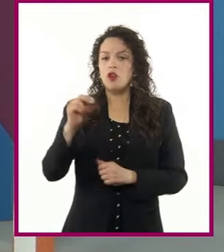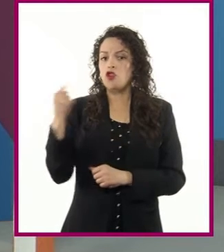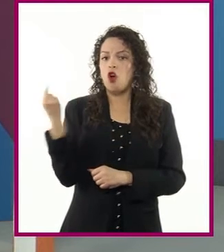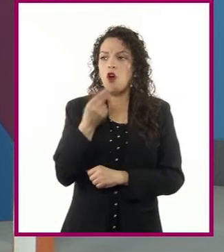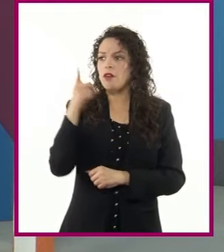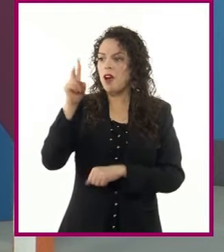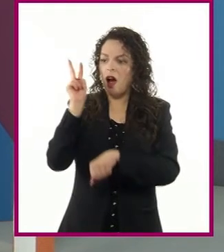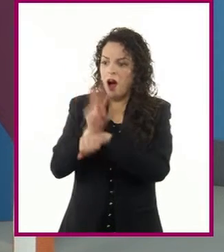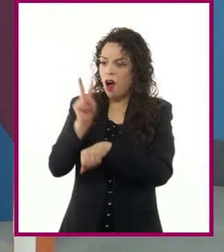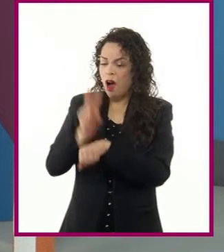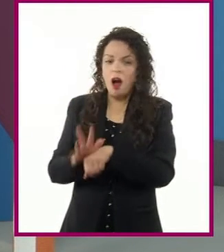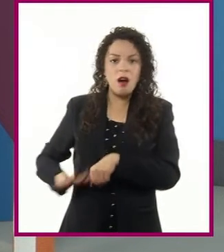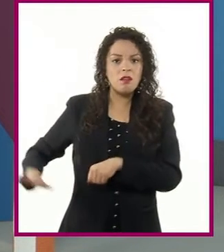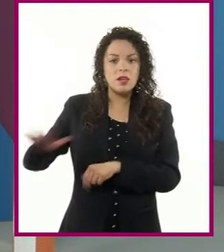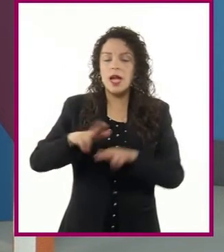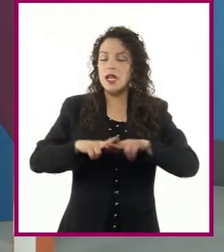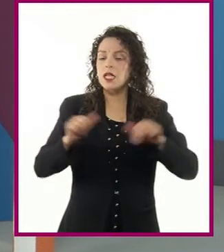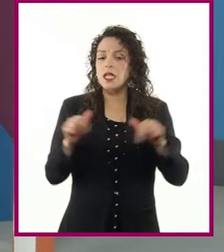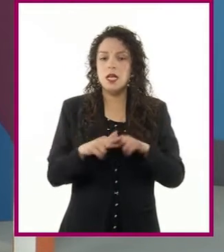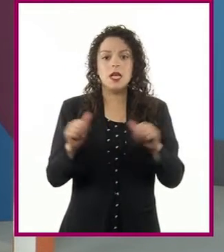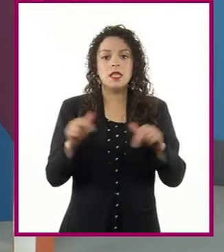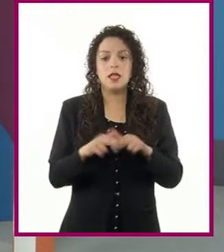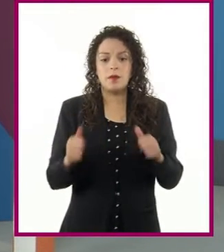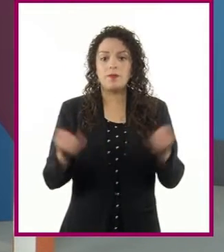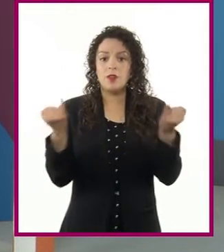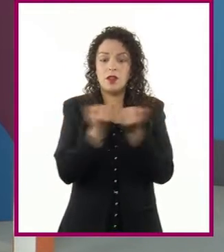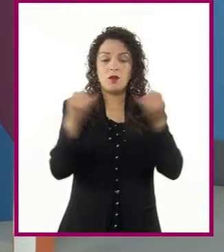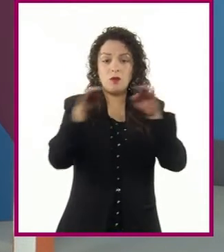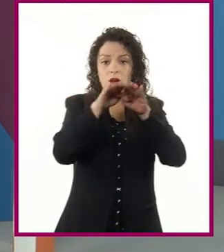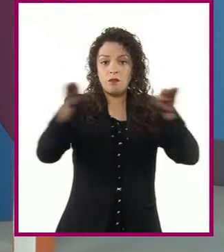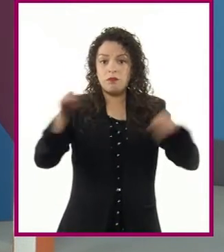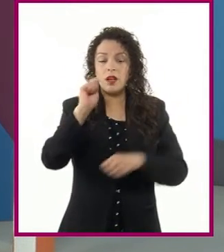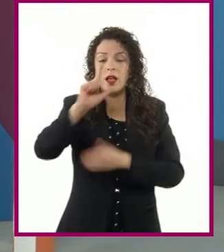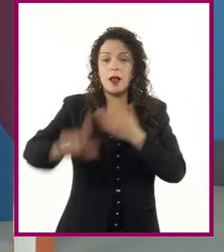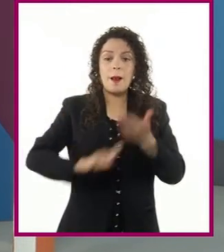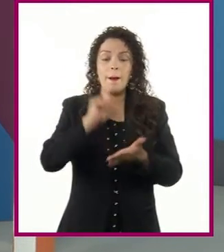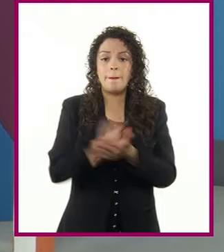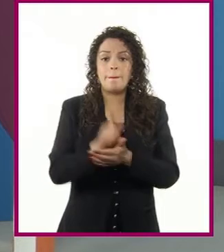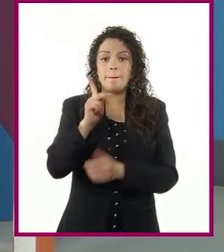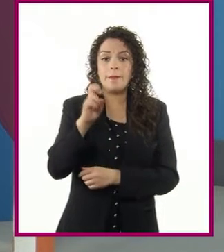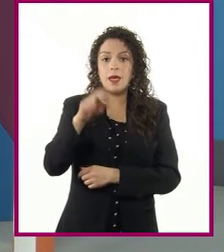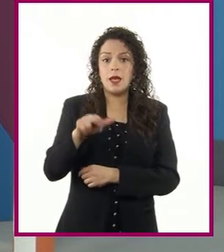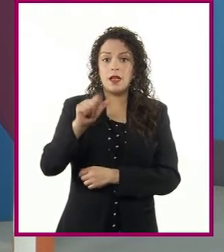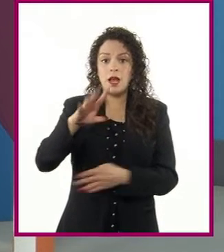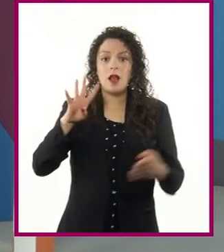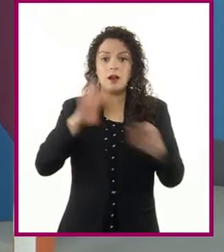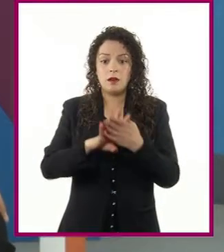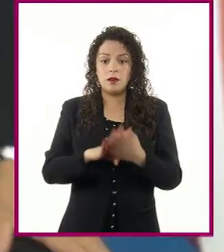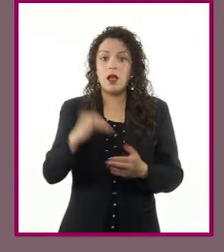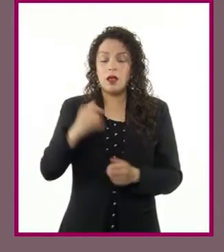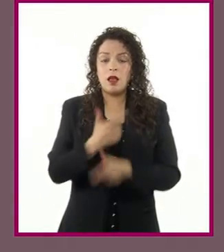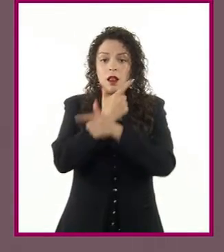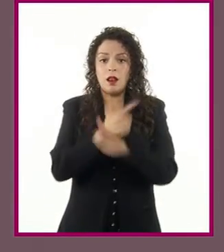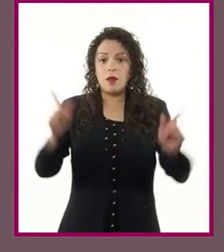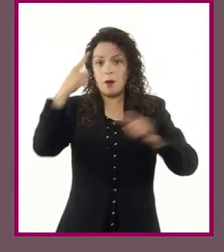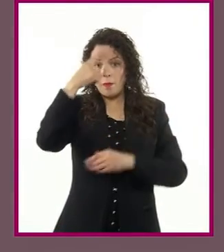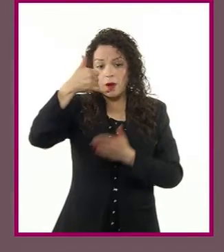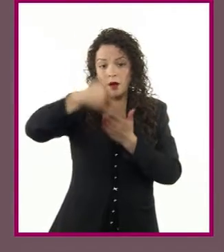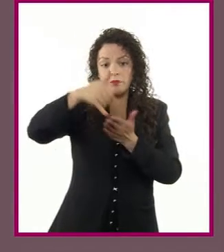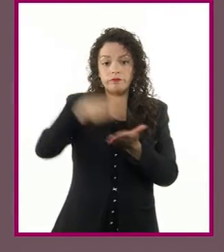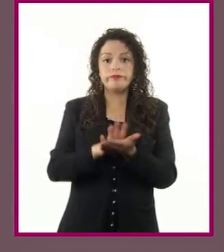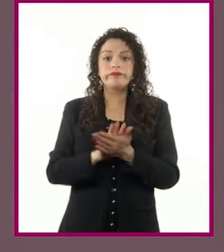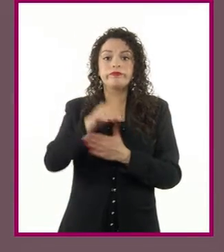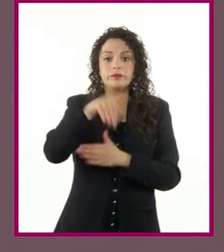de su gremio. Decretó la igualdad ante las leyes penales e instauró la libertad de imprenta.